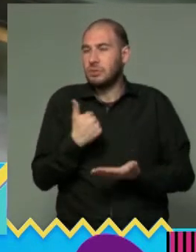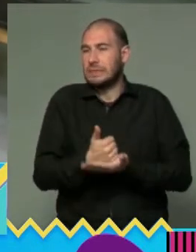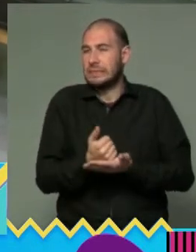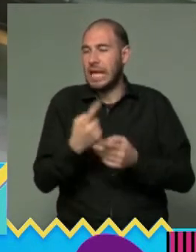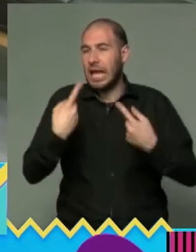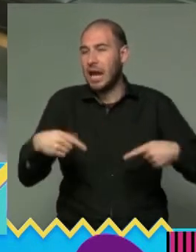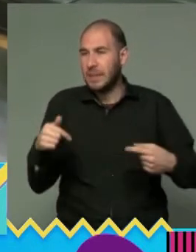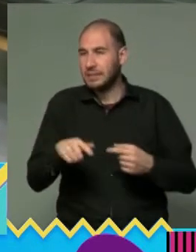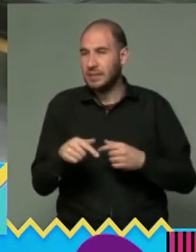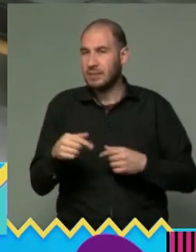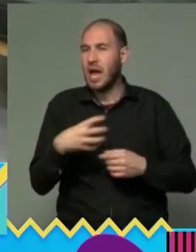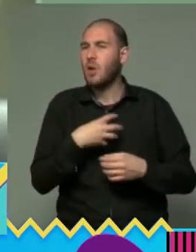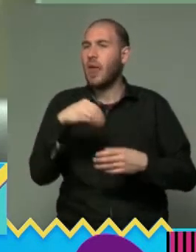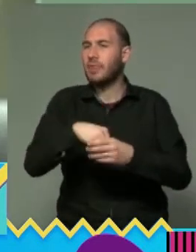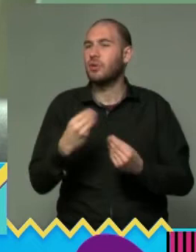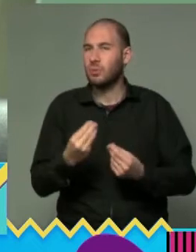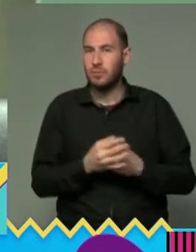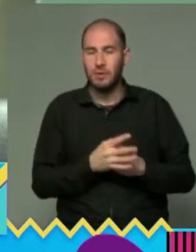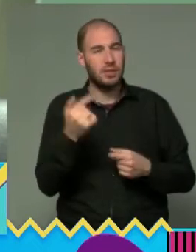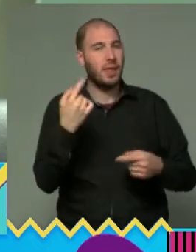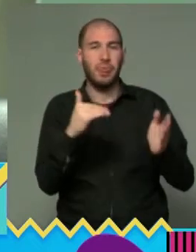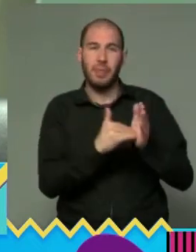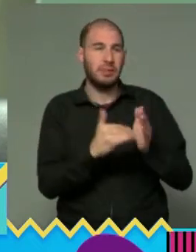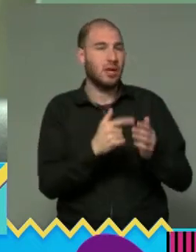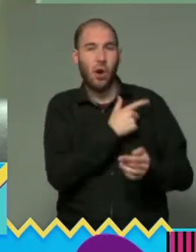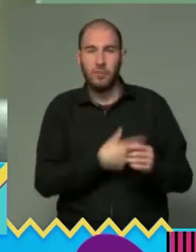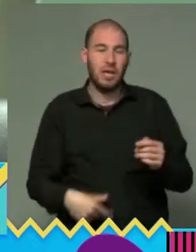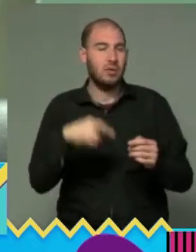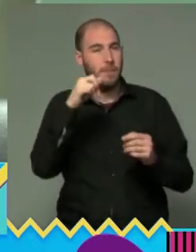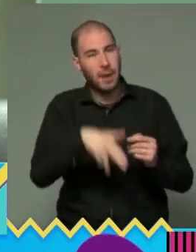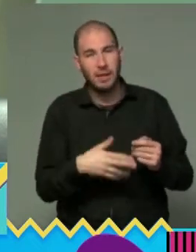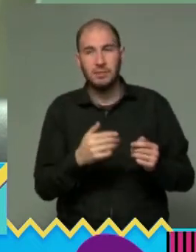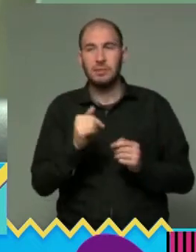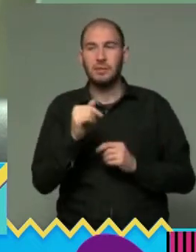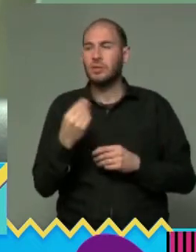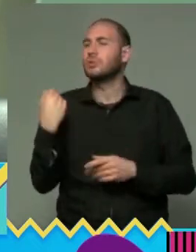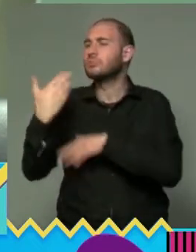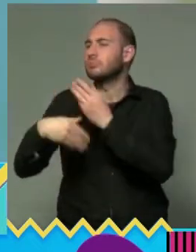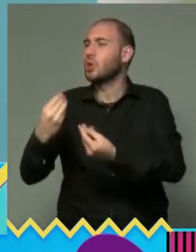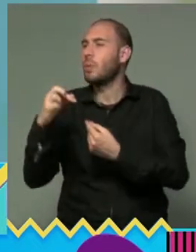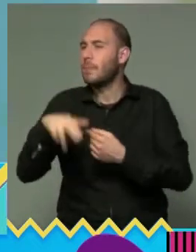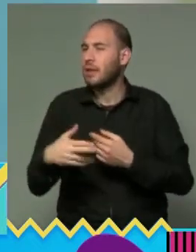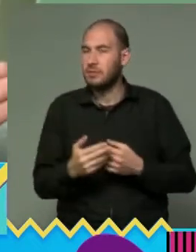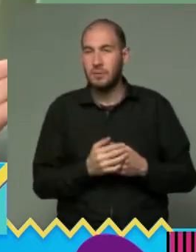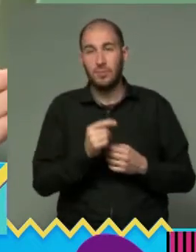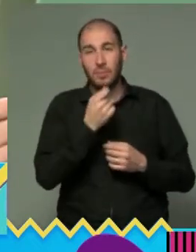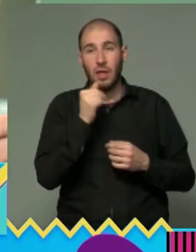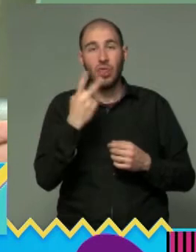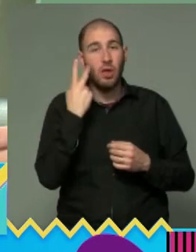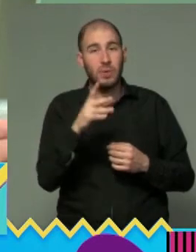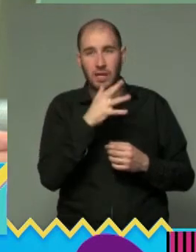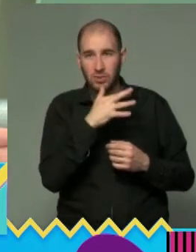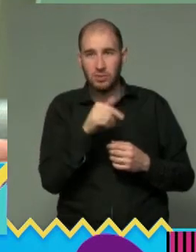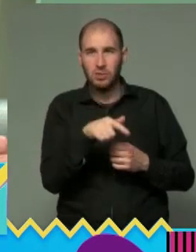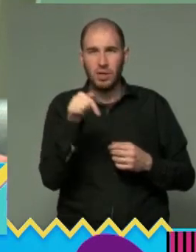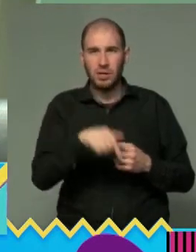esas herramientas frente a un aula? Eso va variando según los gobiernos, las políticas, a veces te ¿Cómo ha sido eso de las políticas? Y vos pensás que recién en el 2014